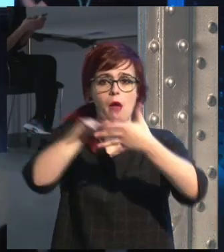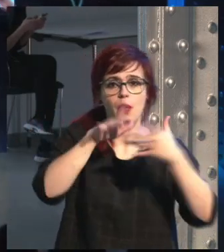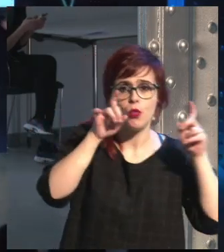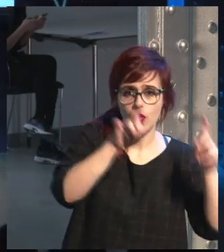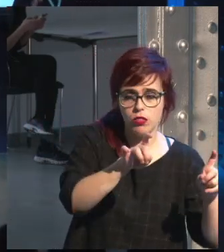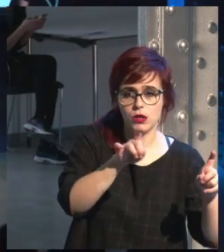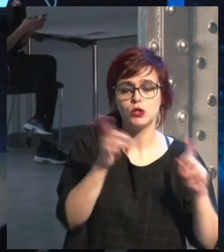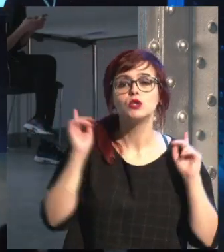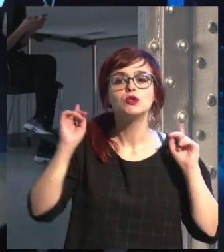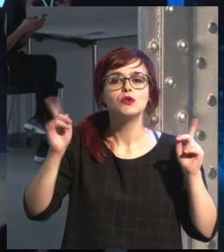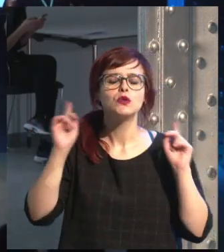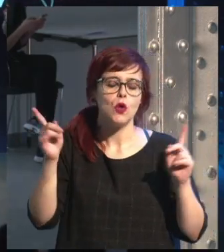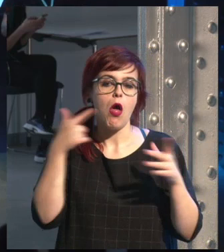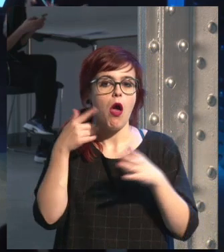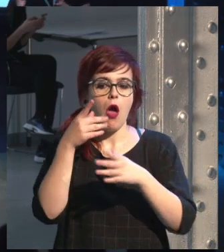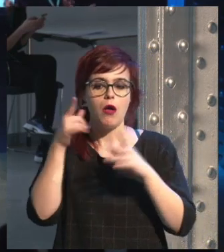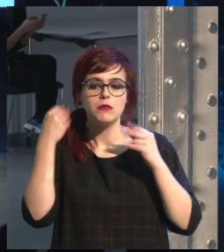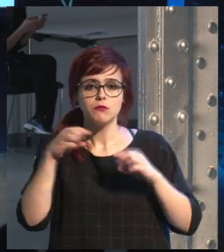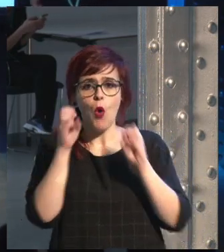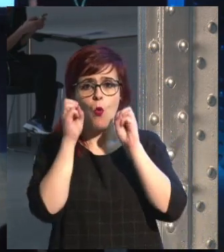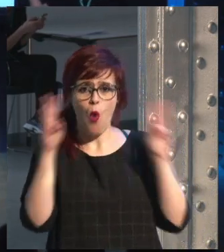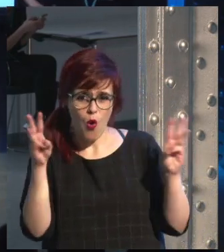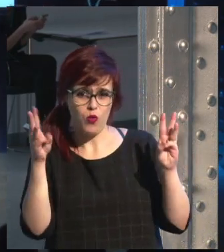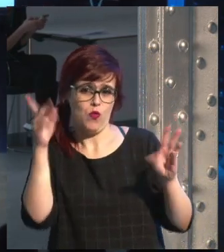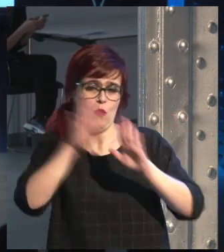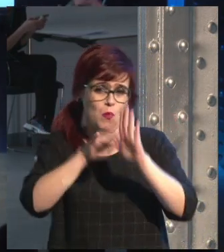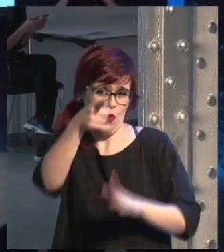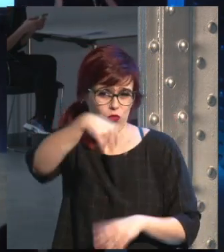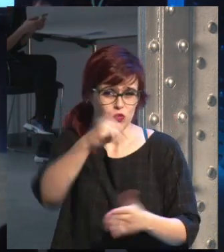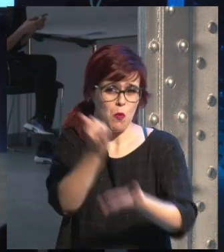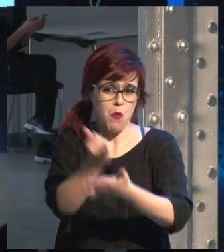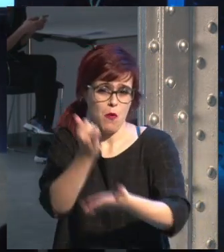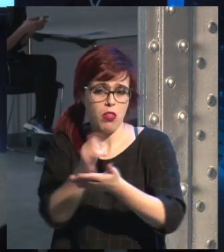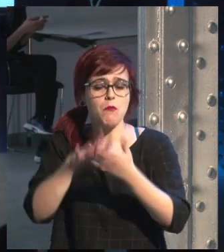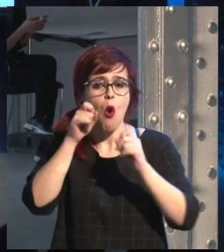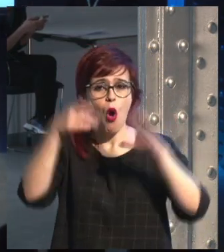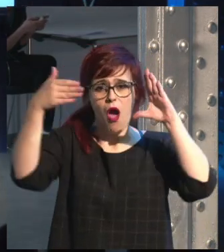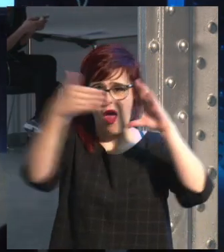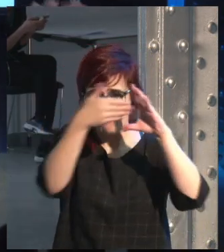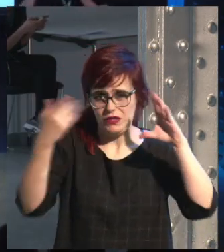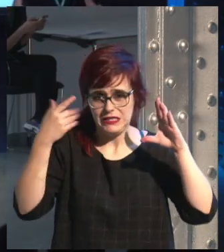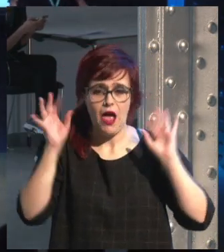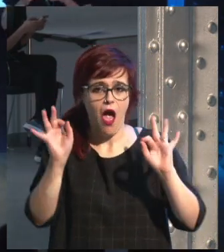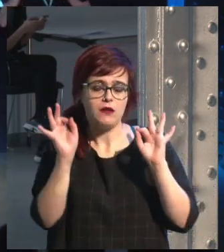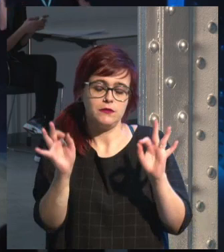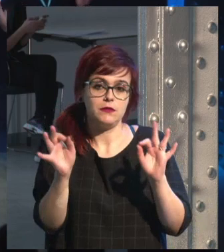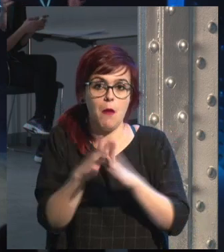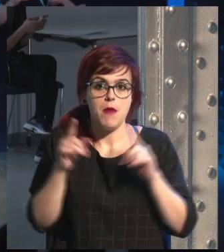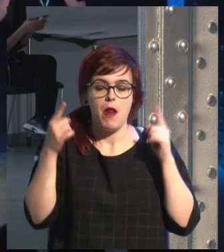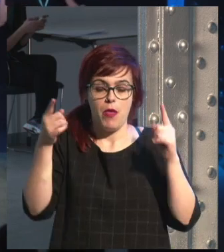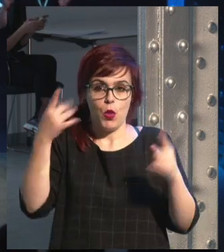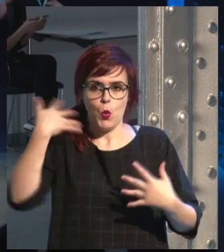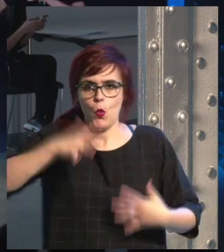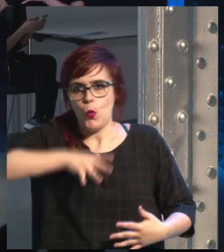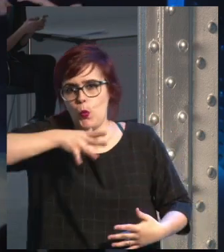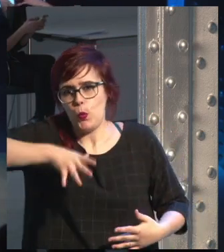allá del efecto wow de realidad virtual. Casi todos o muchos de vosotros habéis probado alguna gafa. Siempre la primera vez que la gente se lo pone, pues alucina mucho,